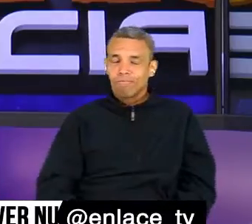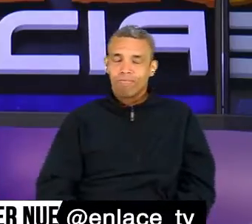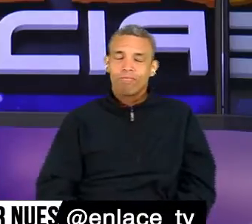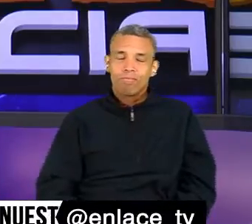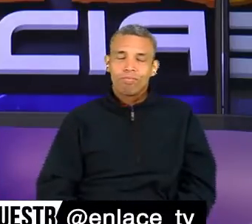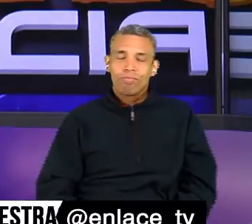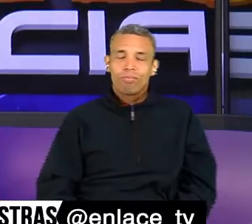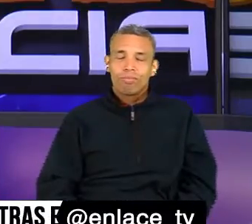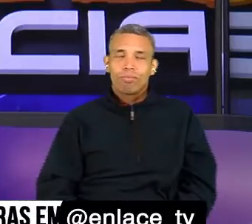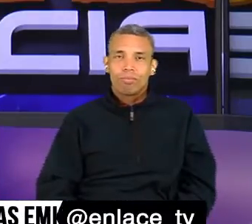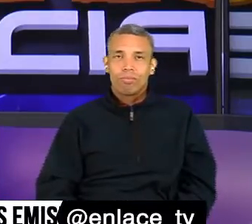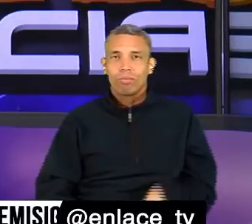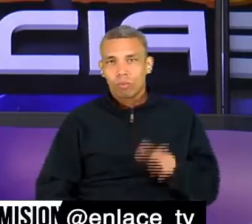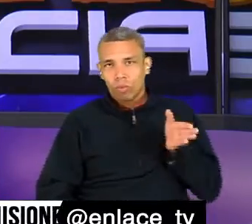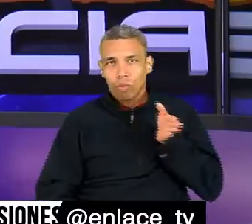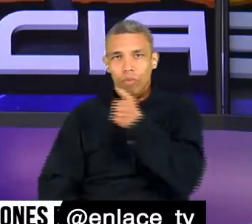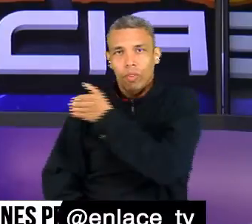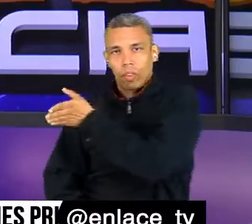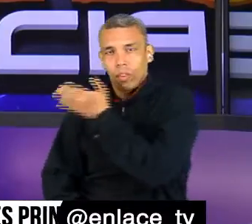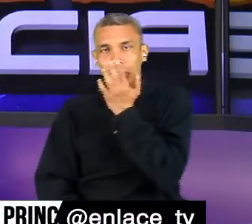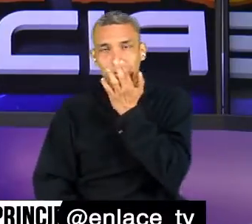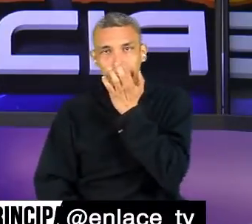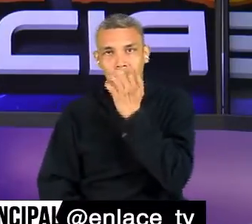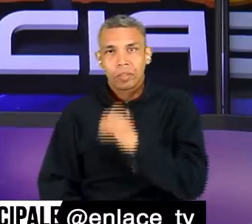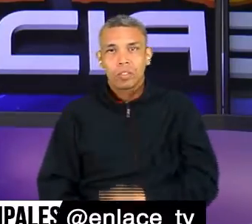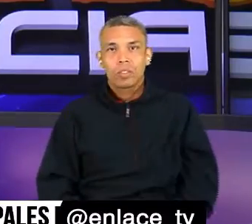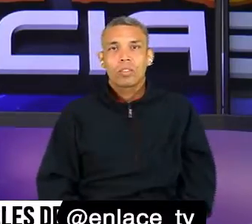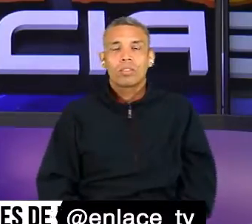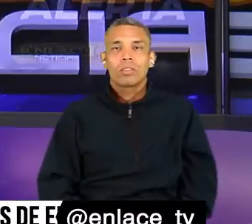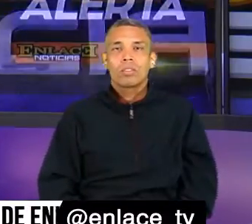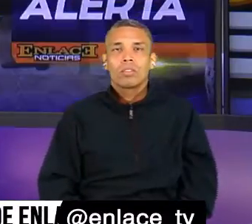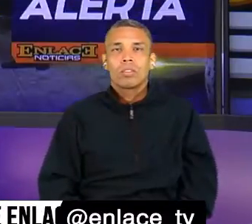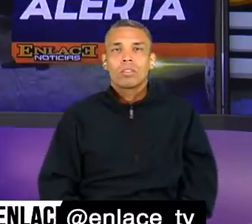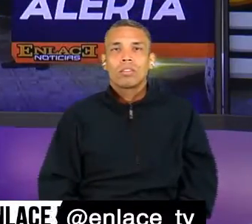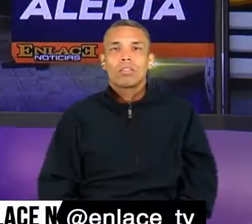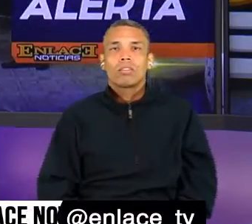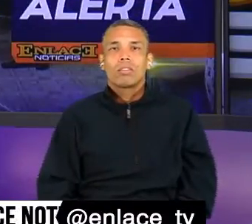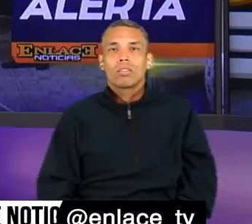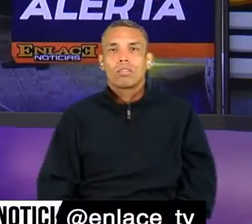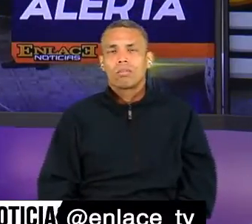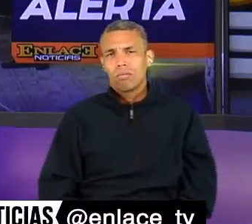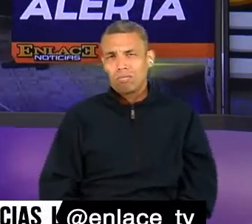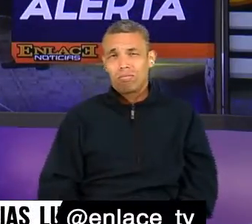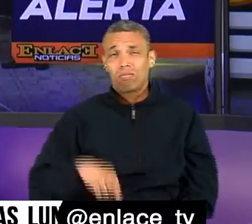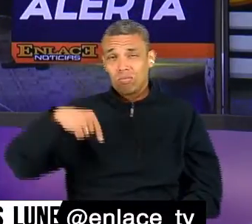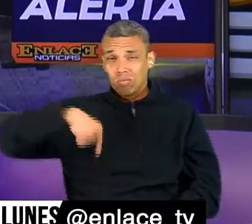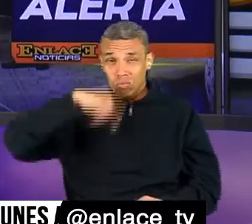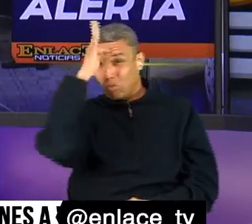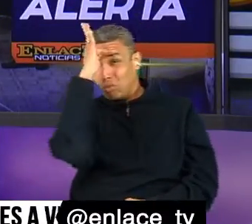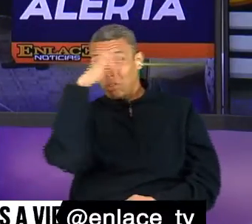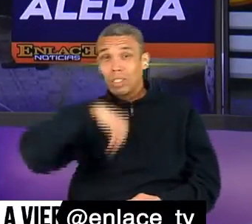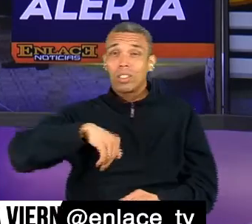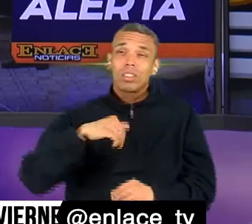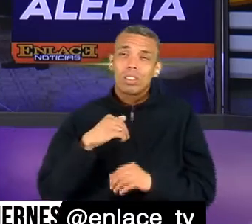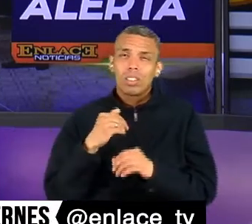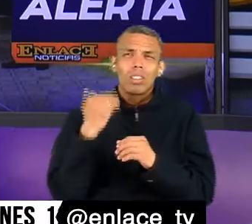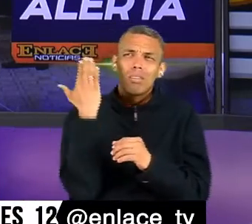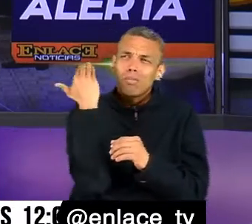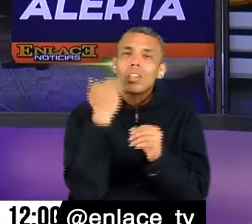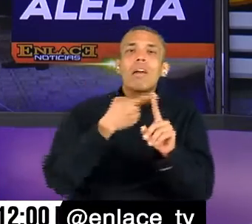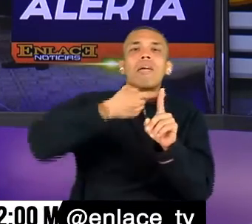Como preocupante fue calificado por directivas del hospital el alto número de intentos de suicidios que se han presentado en Barranca Bermeja en lo que